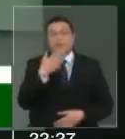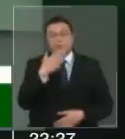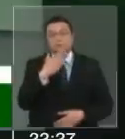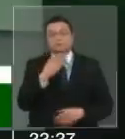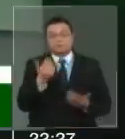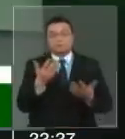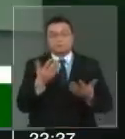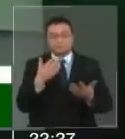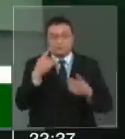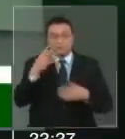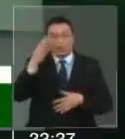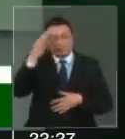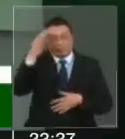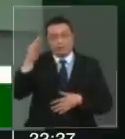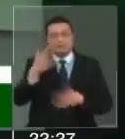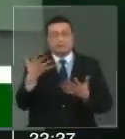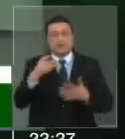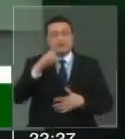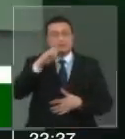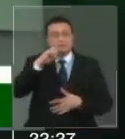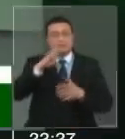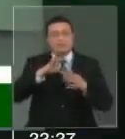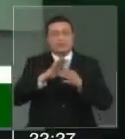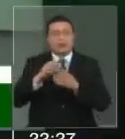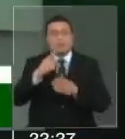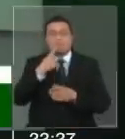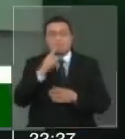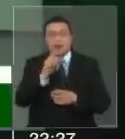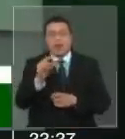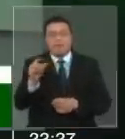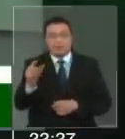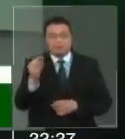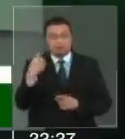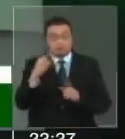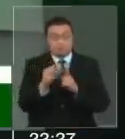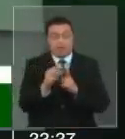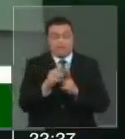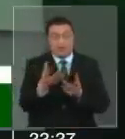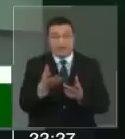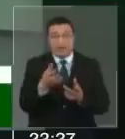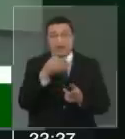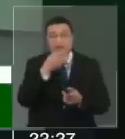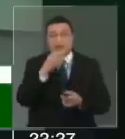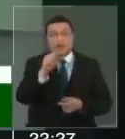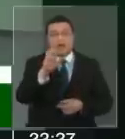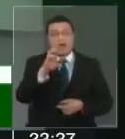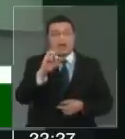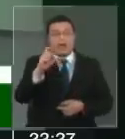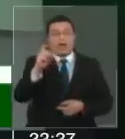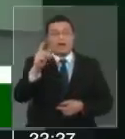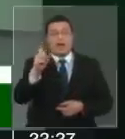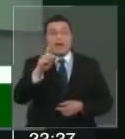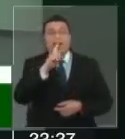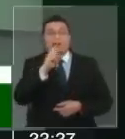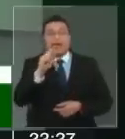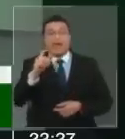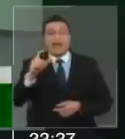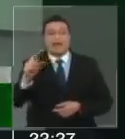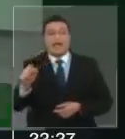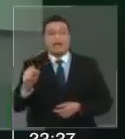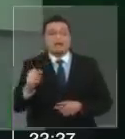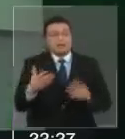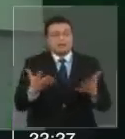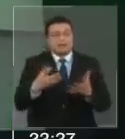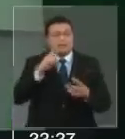comencemos también a entender qué significa una palabra mágica que dijo Maluche hace poco. Ella dijo Aracataca. Bueno, ¿qué quiere decir,